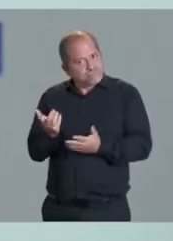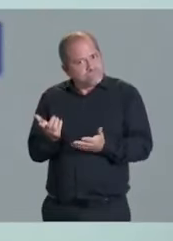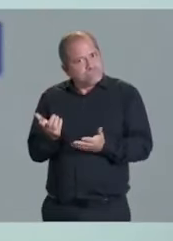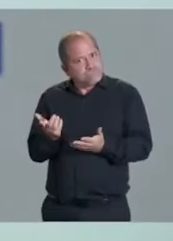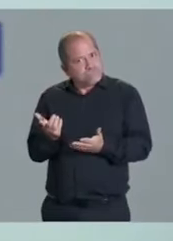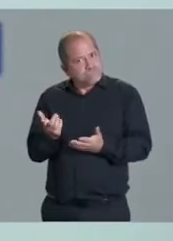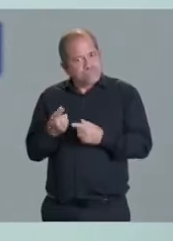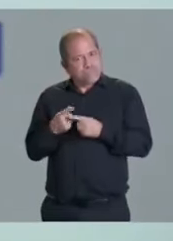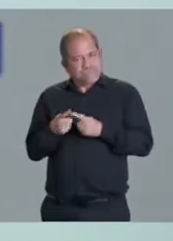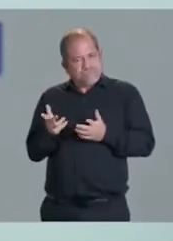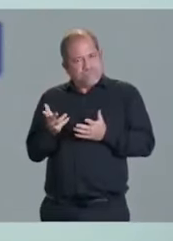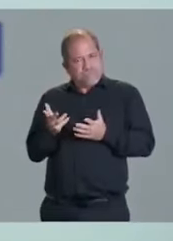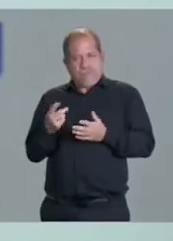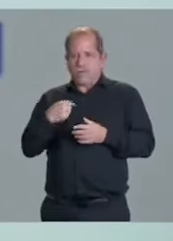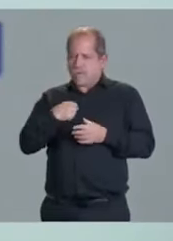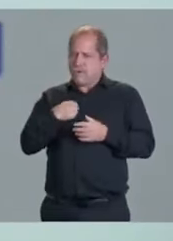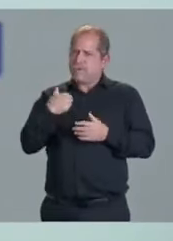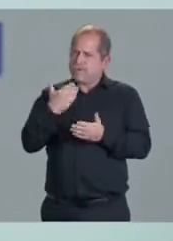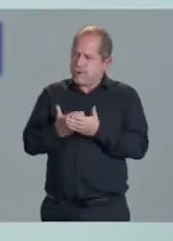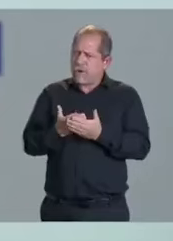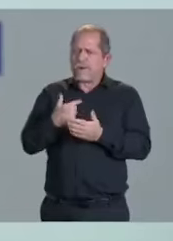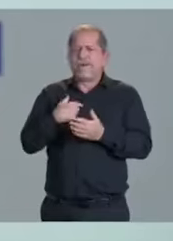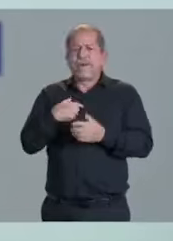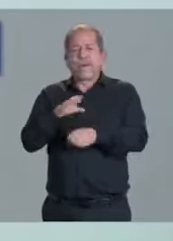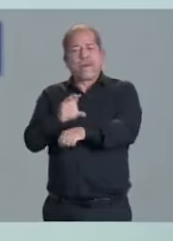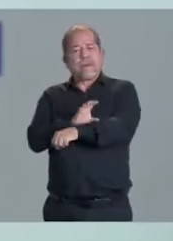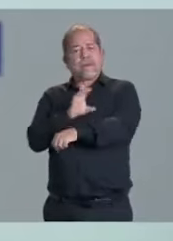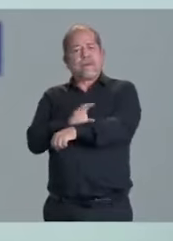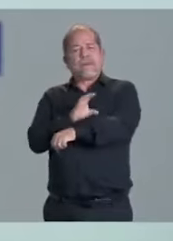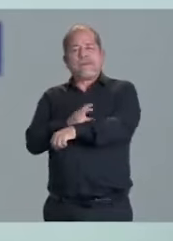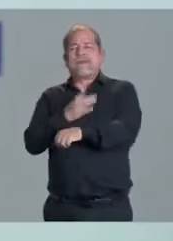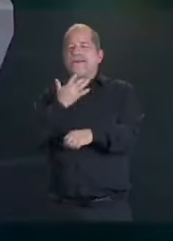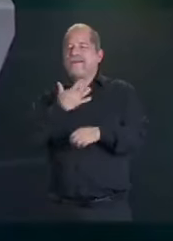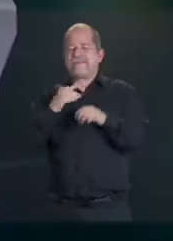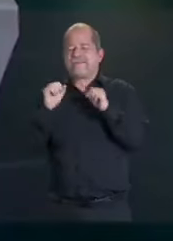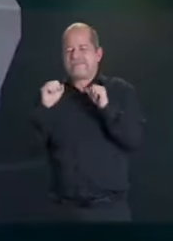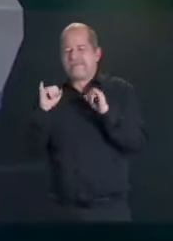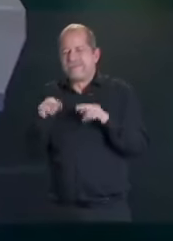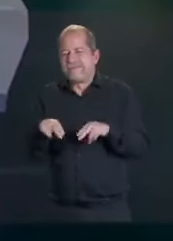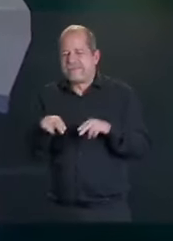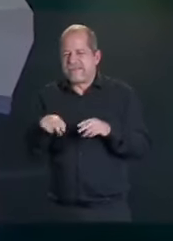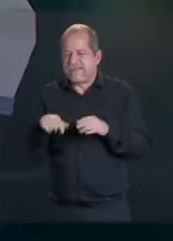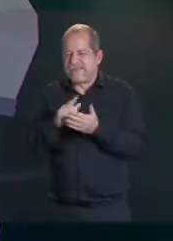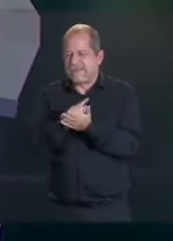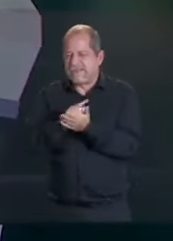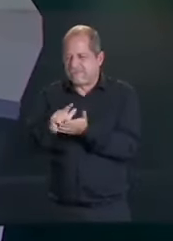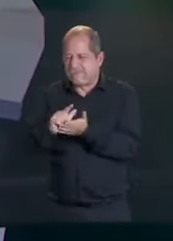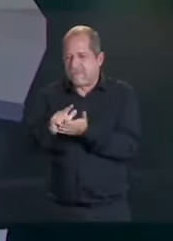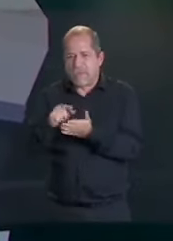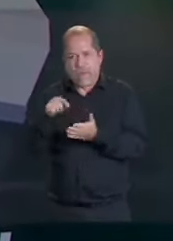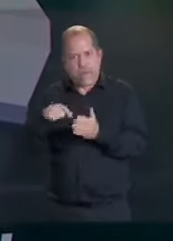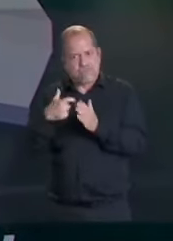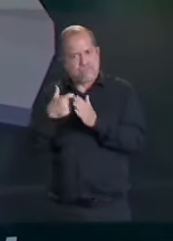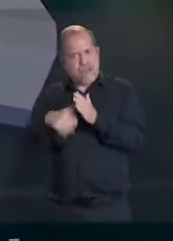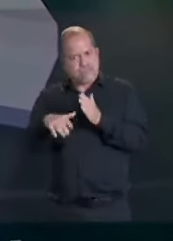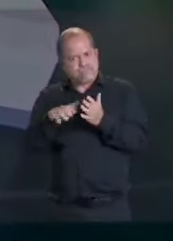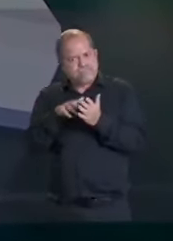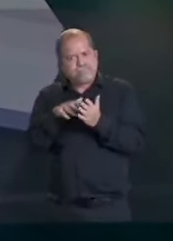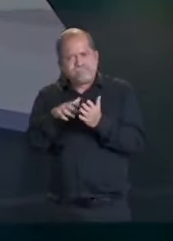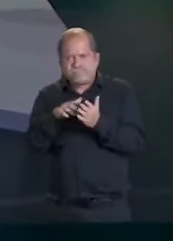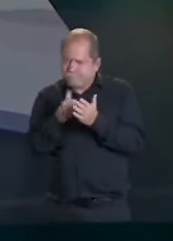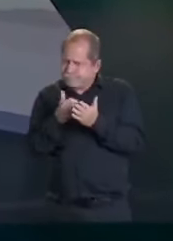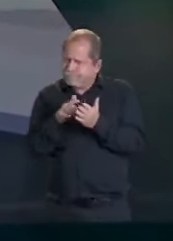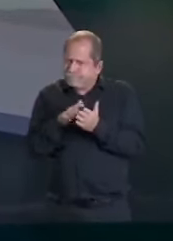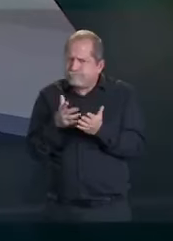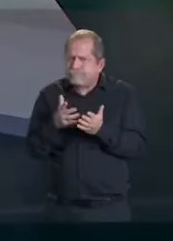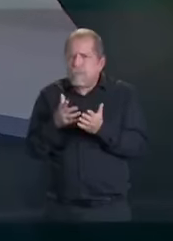energías limpias y baratas, educación, ciencia y tecnología, estos fideicomisos que el gobierno de la candidata de las mentiras